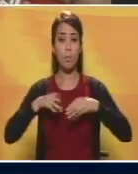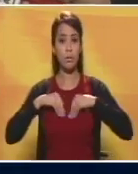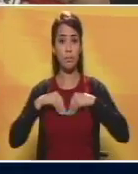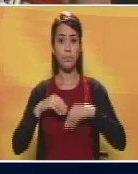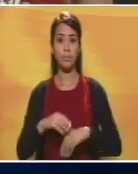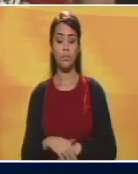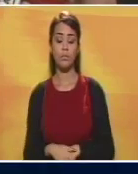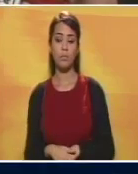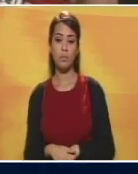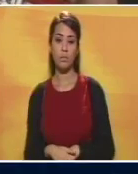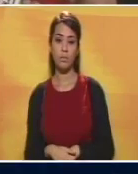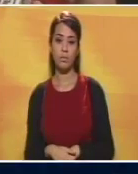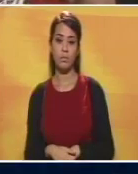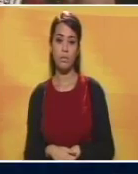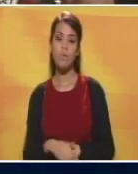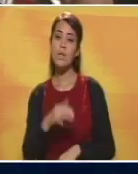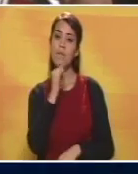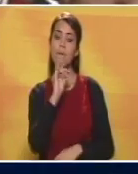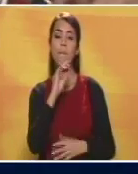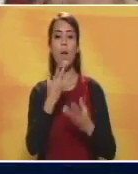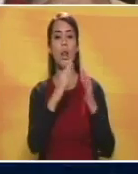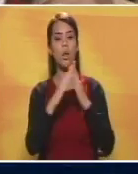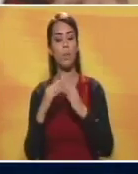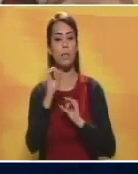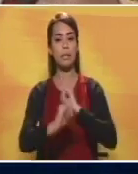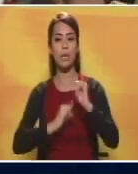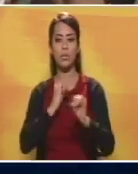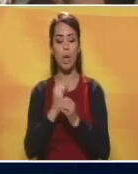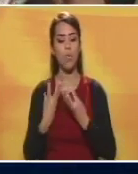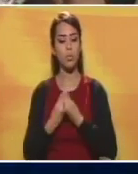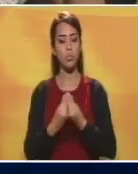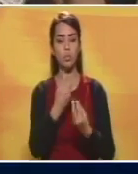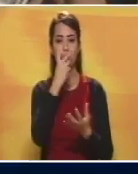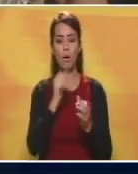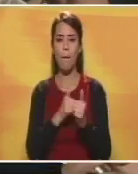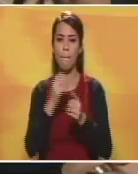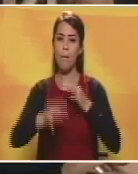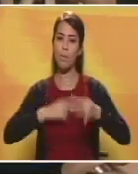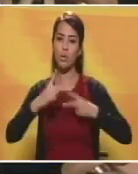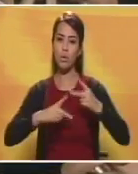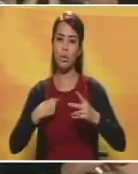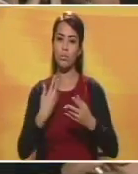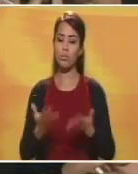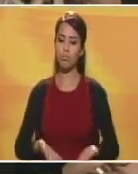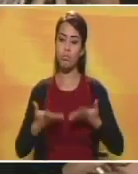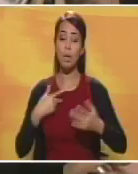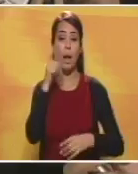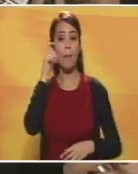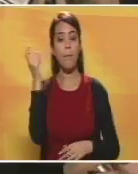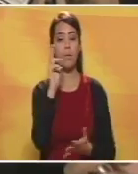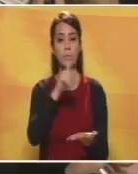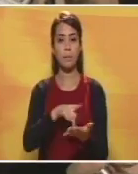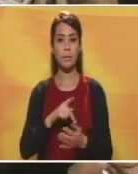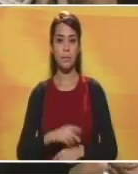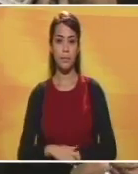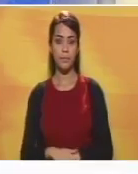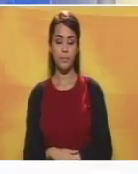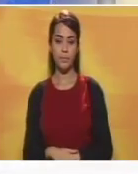abstención. Ratti instó a la comunidad internacional a acompañar el proceso. A su juicio, esto motivaría a la población a